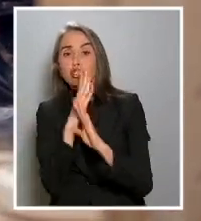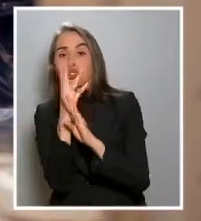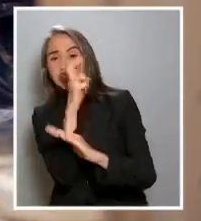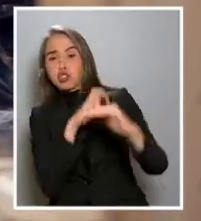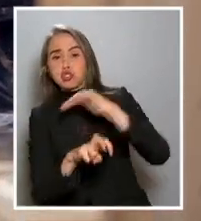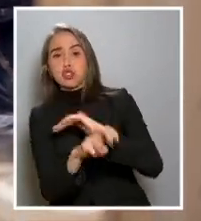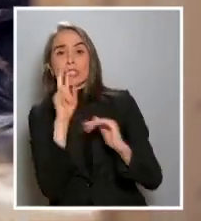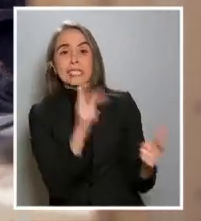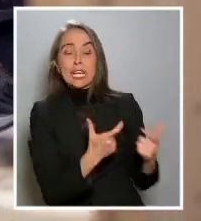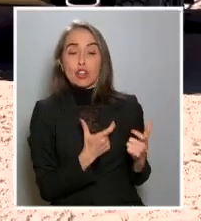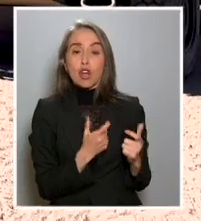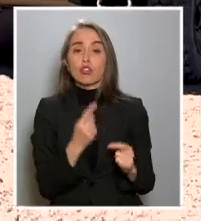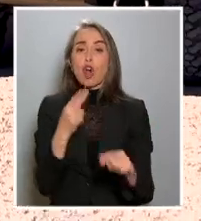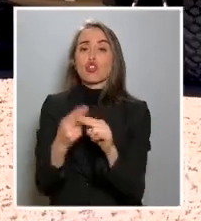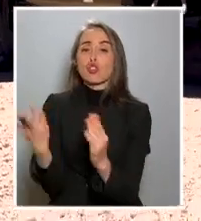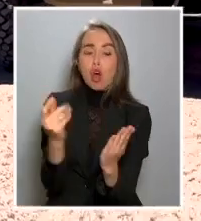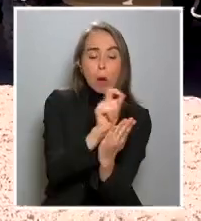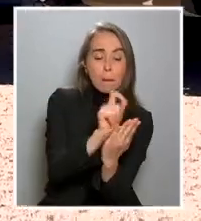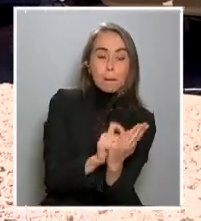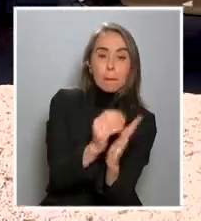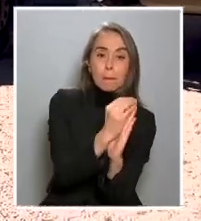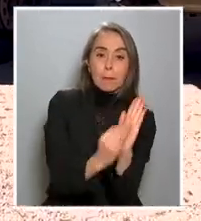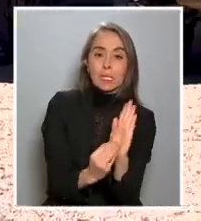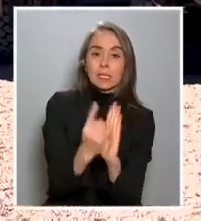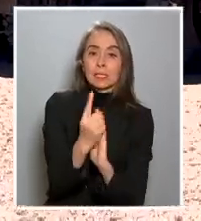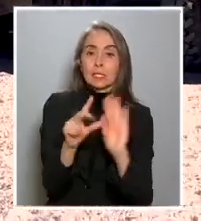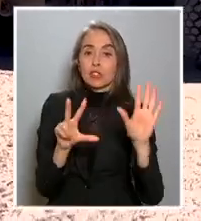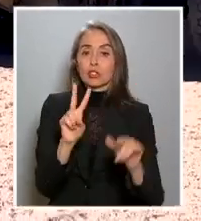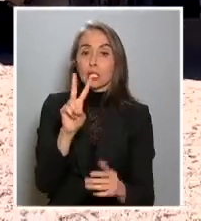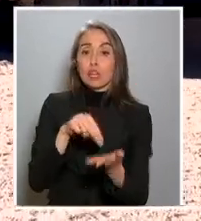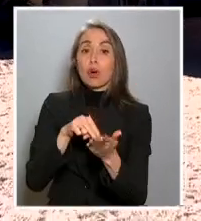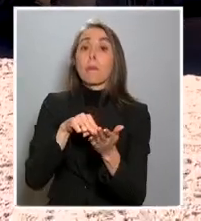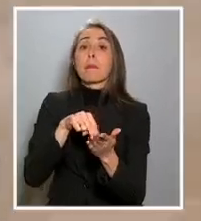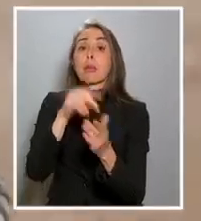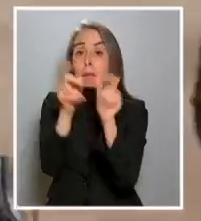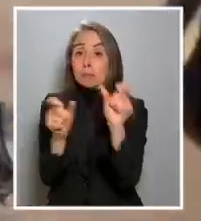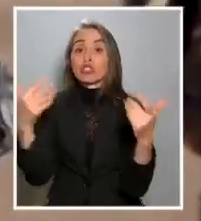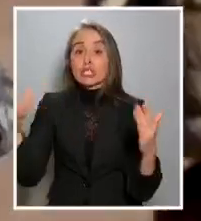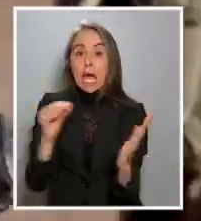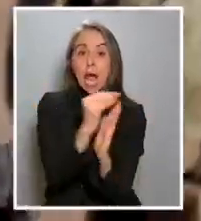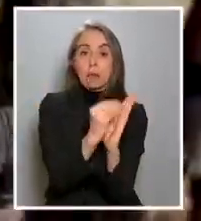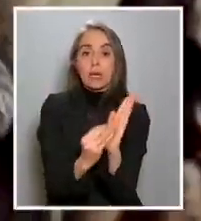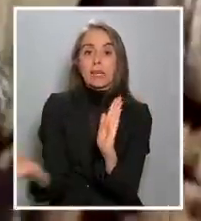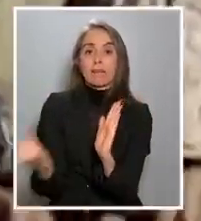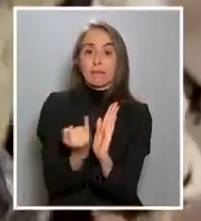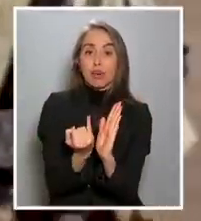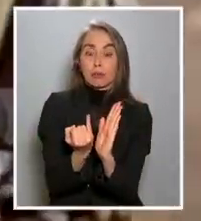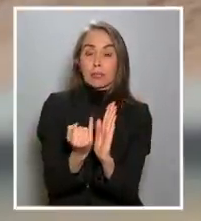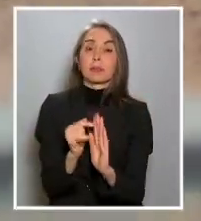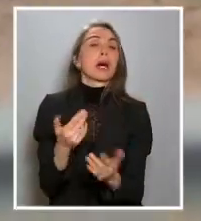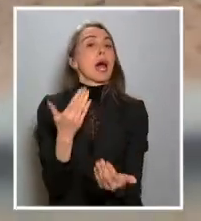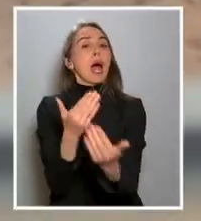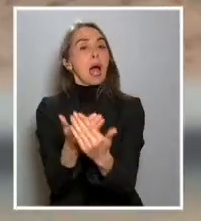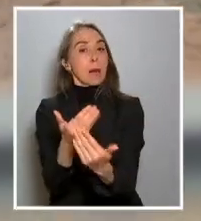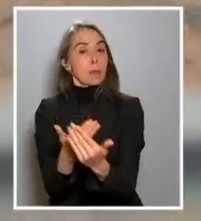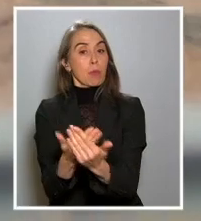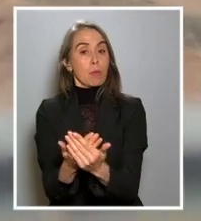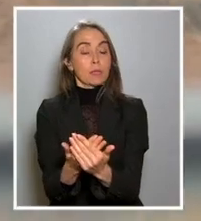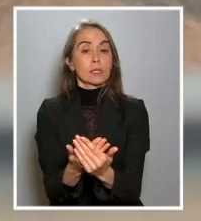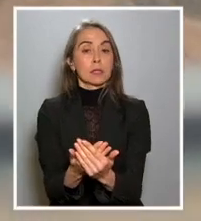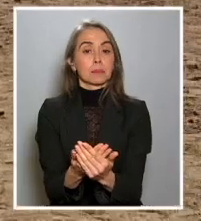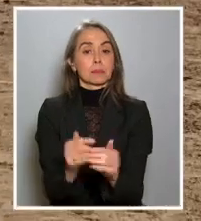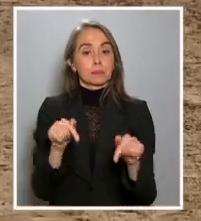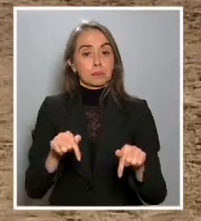el cual logró empadronar a 182.000 personas. Quiero aprovechar esta instancia para,